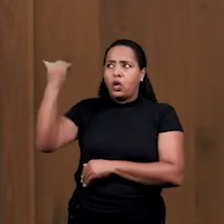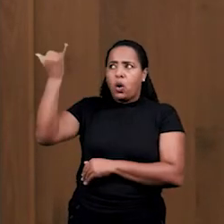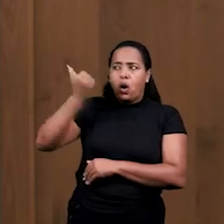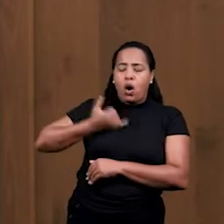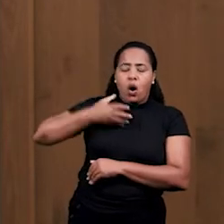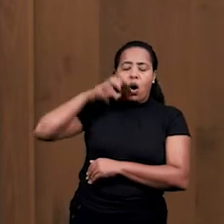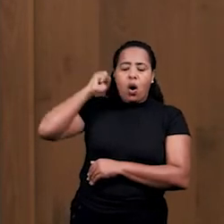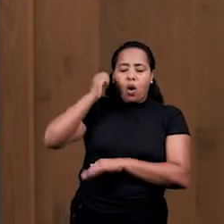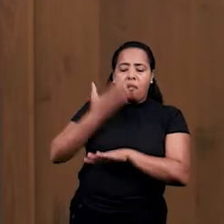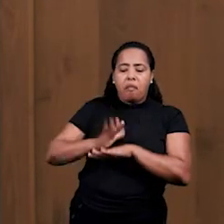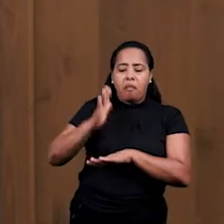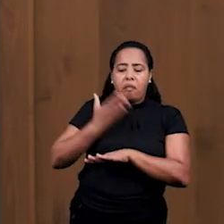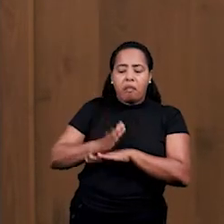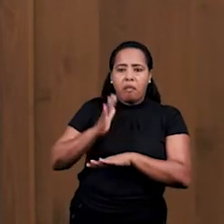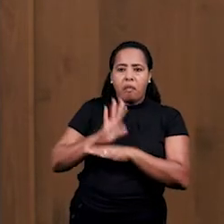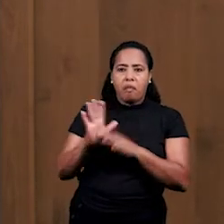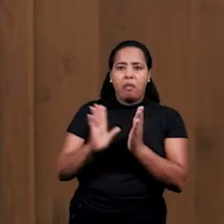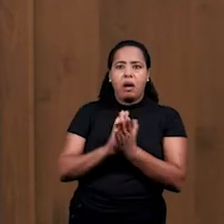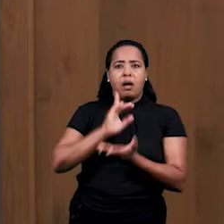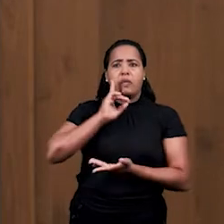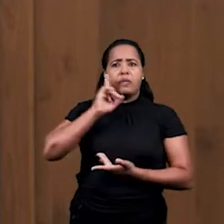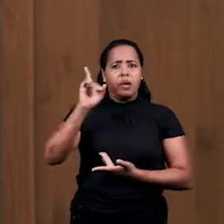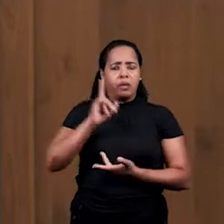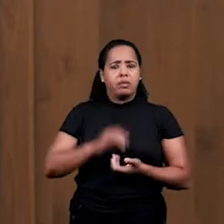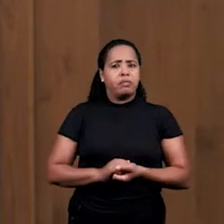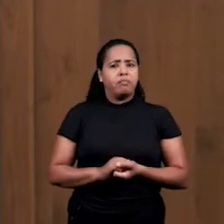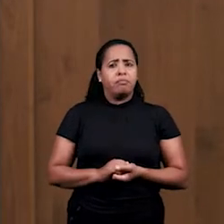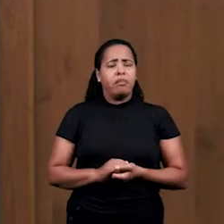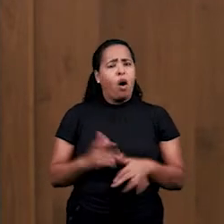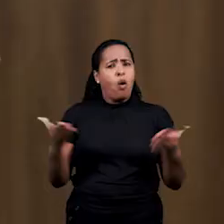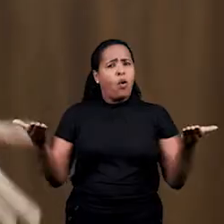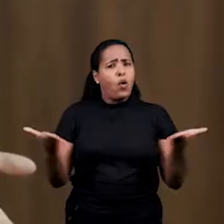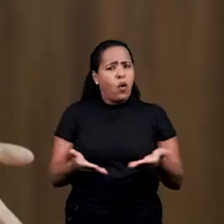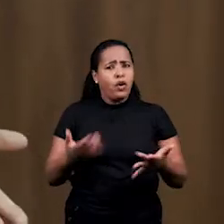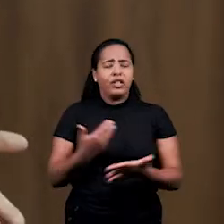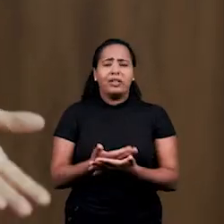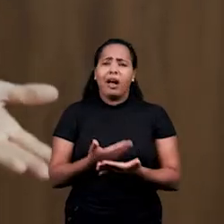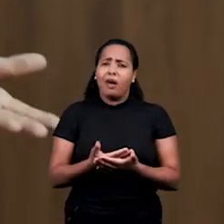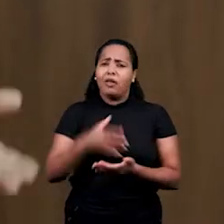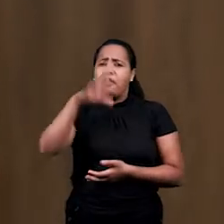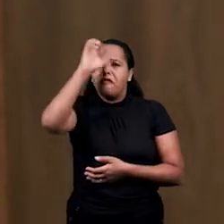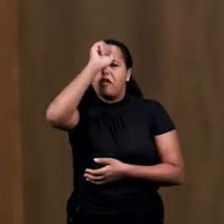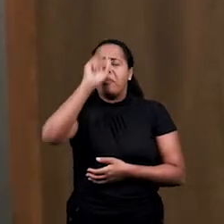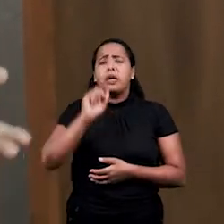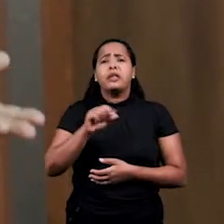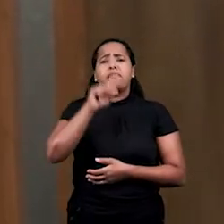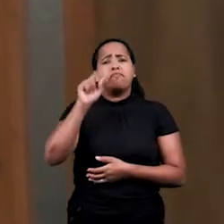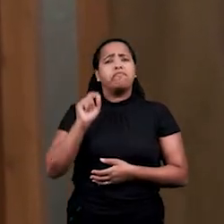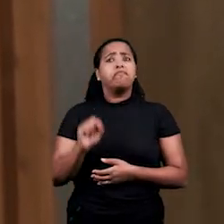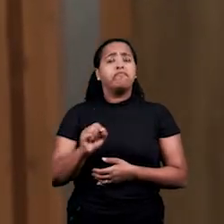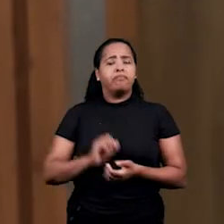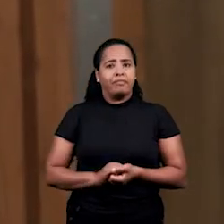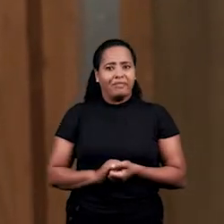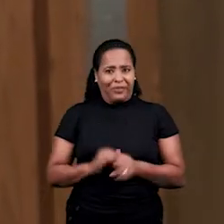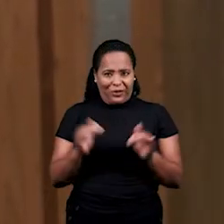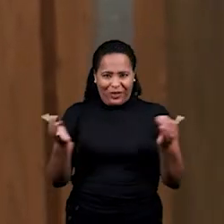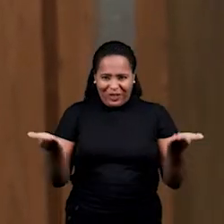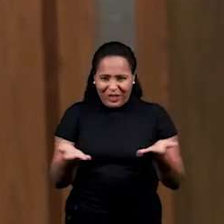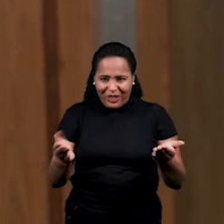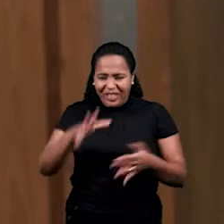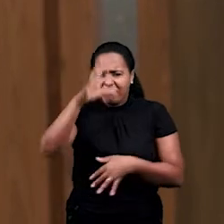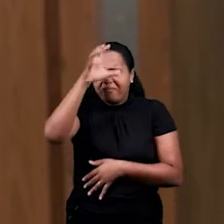y practican la palabra del Señor. Pero en esta clase, ¿qué vamos a aprender hoy? Hoy vamos a